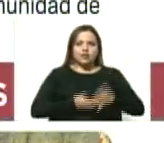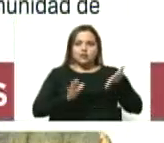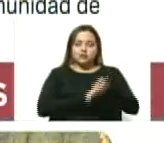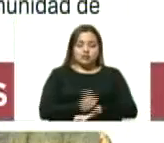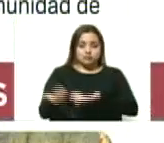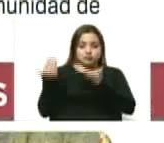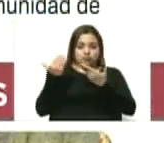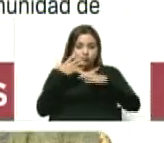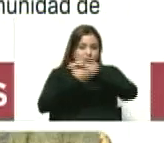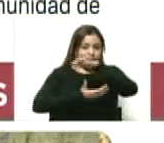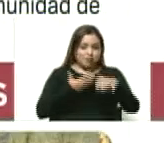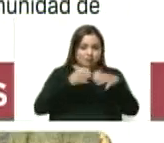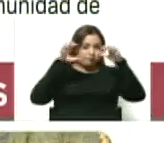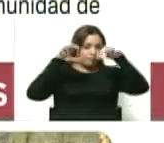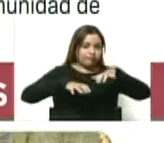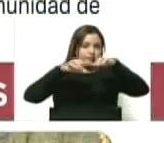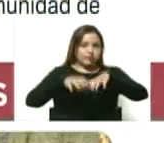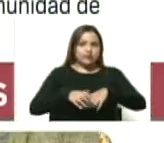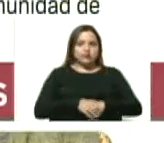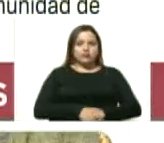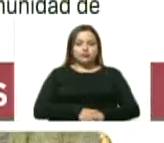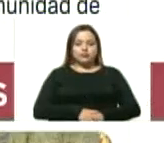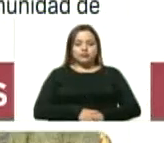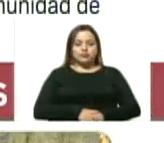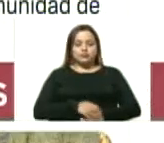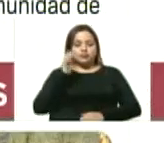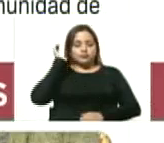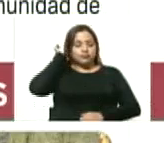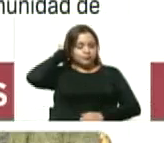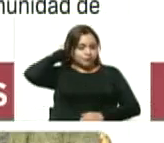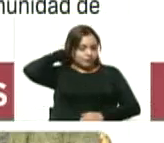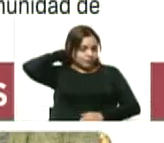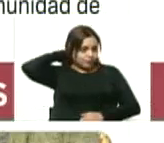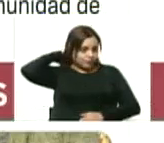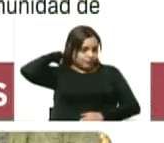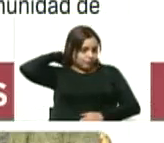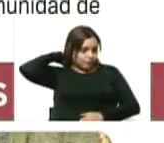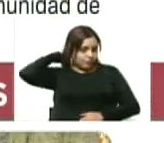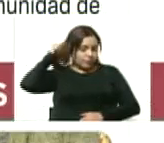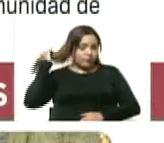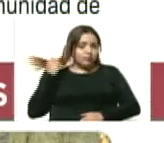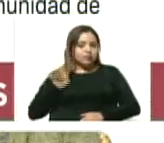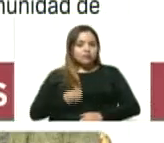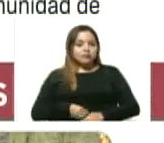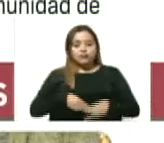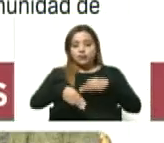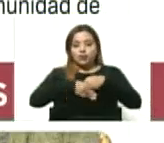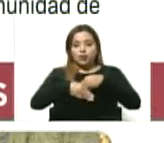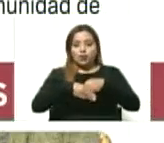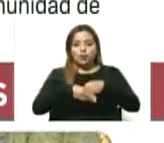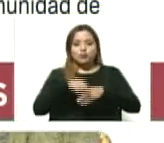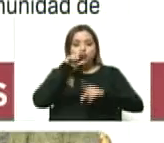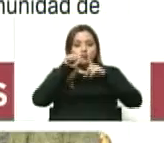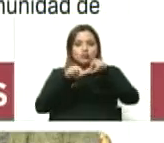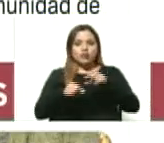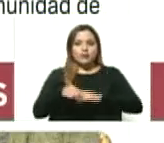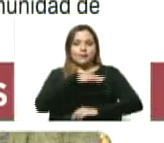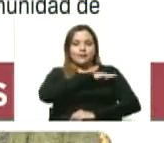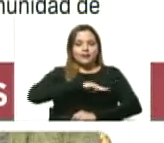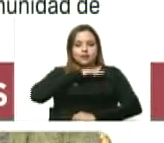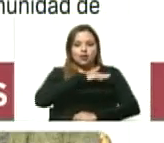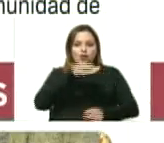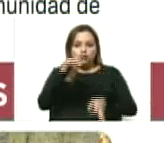tan difícil, y a través de el tweet de la red social en Twitter del Ministerio del Poder Popular para Interior y Justicia y Paz